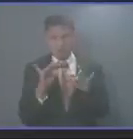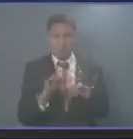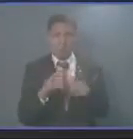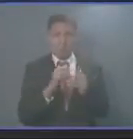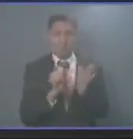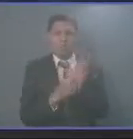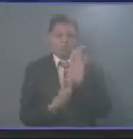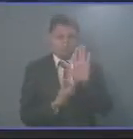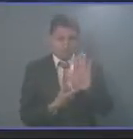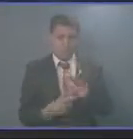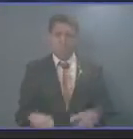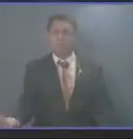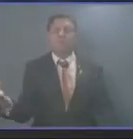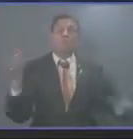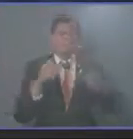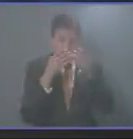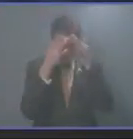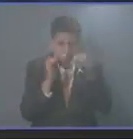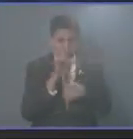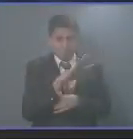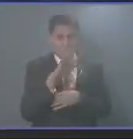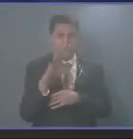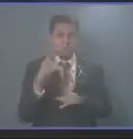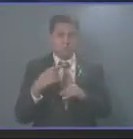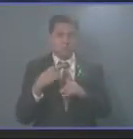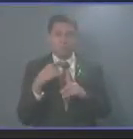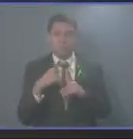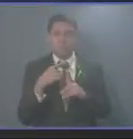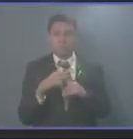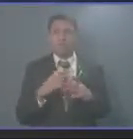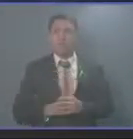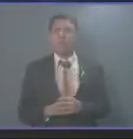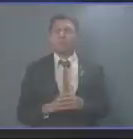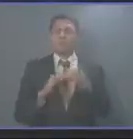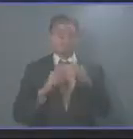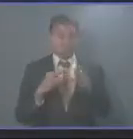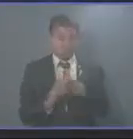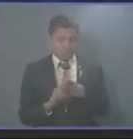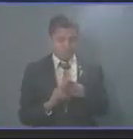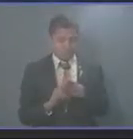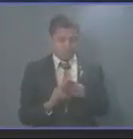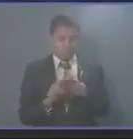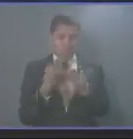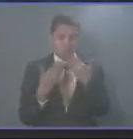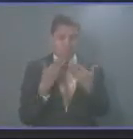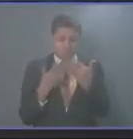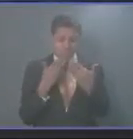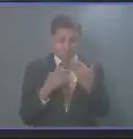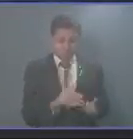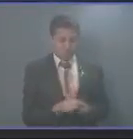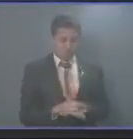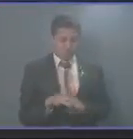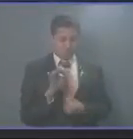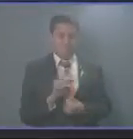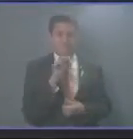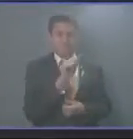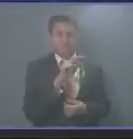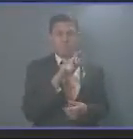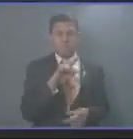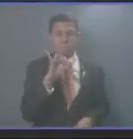Legislativa presente, dictamen número 55 favorable. La comisión que suscribe se refiere al expediente número